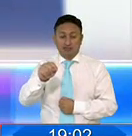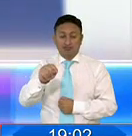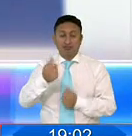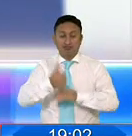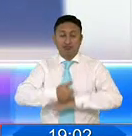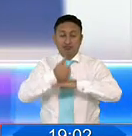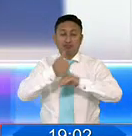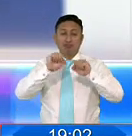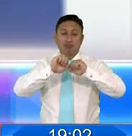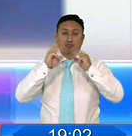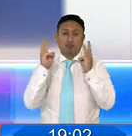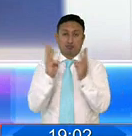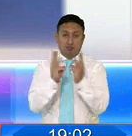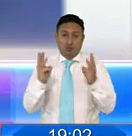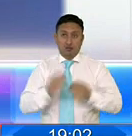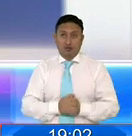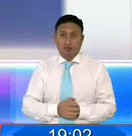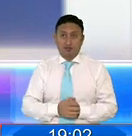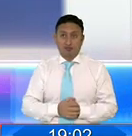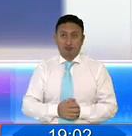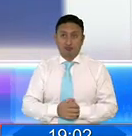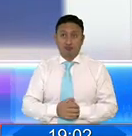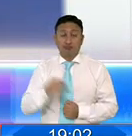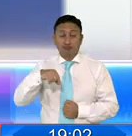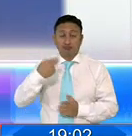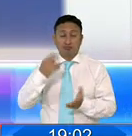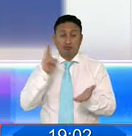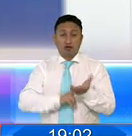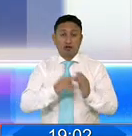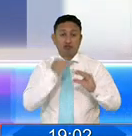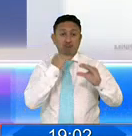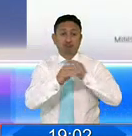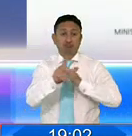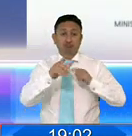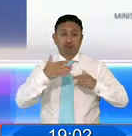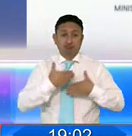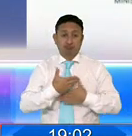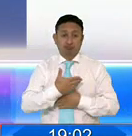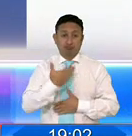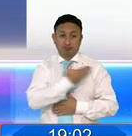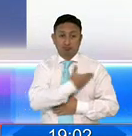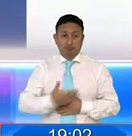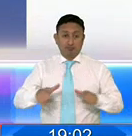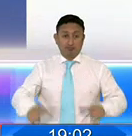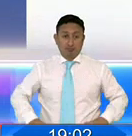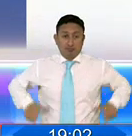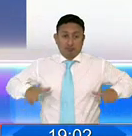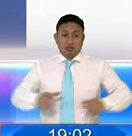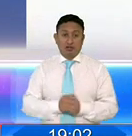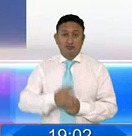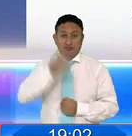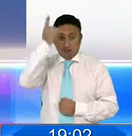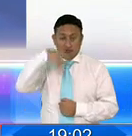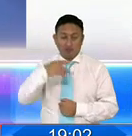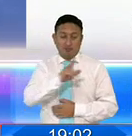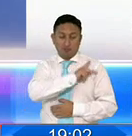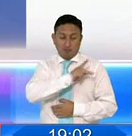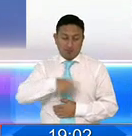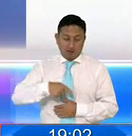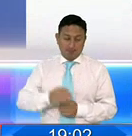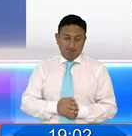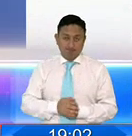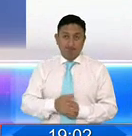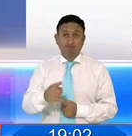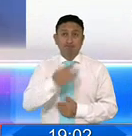Inclusión Económica y Social, MIES. Según la carta dirigida al presidente Lenín Moreno, la decisión tomada se debió a motivos personales.